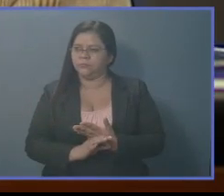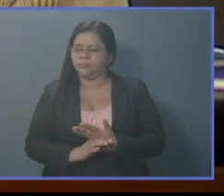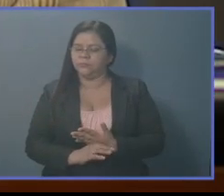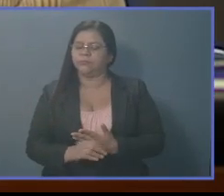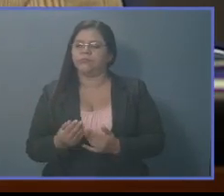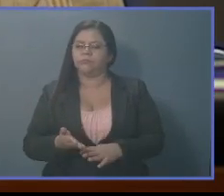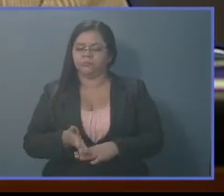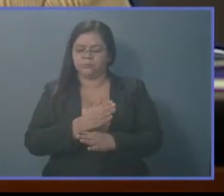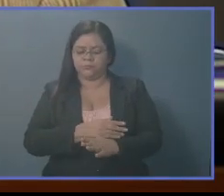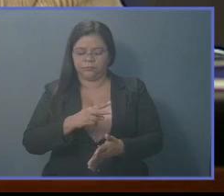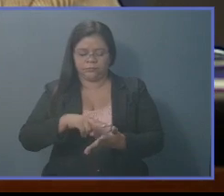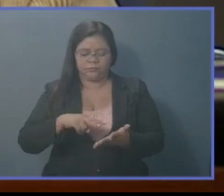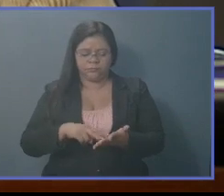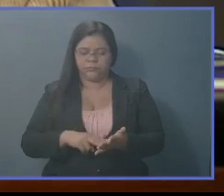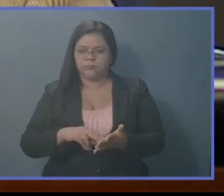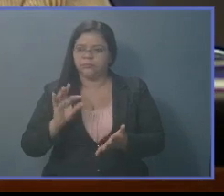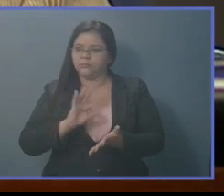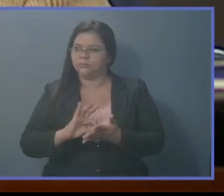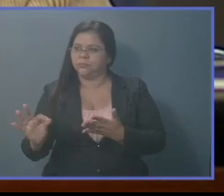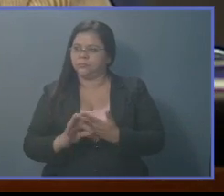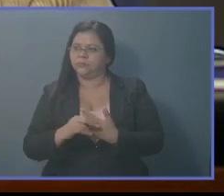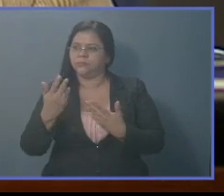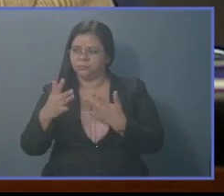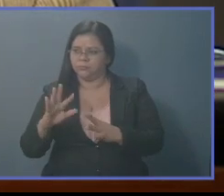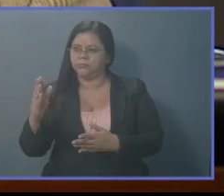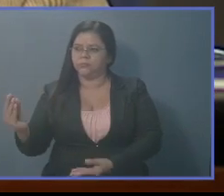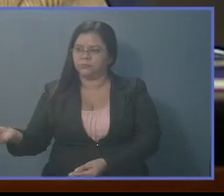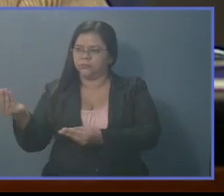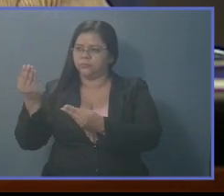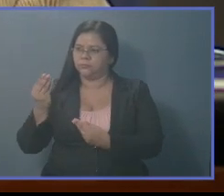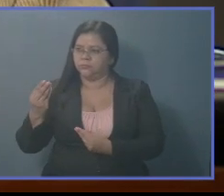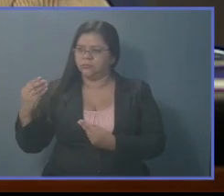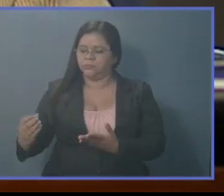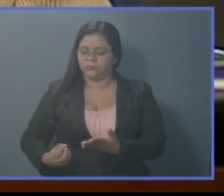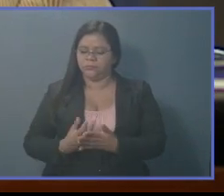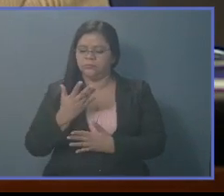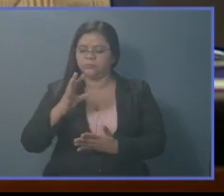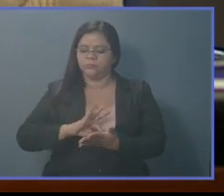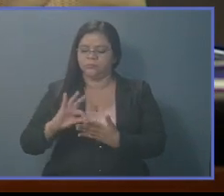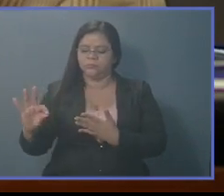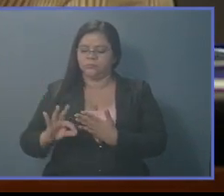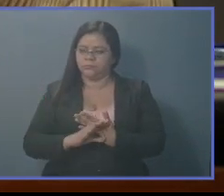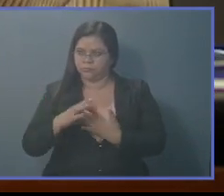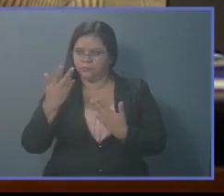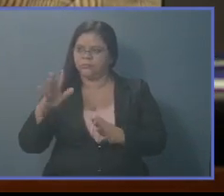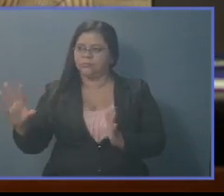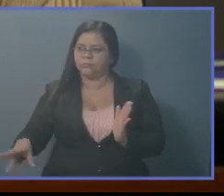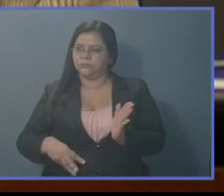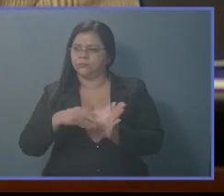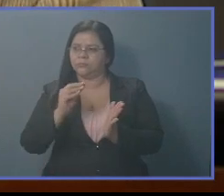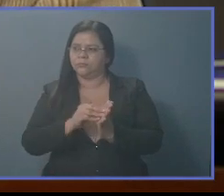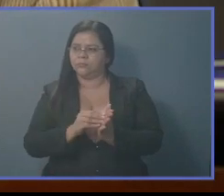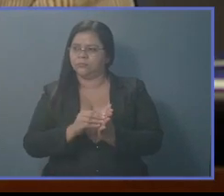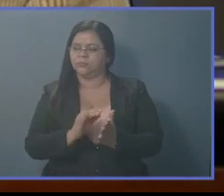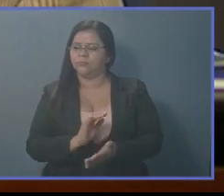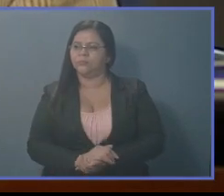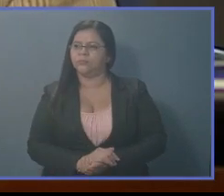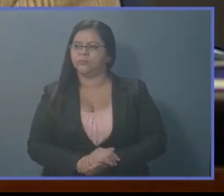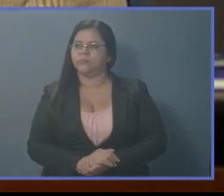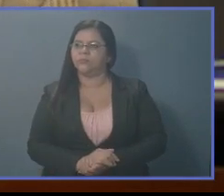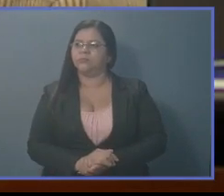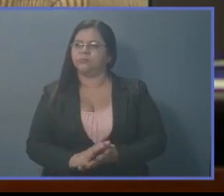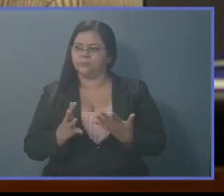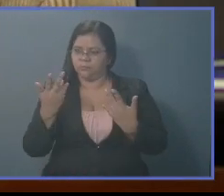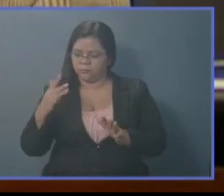estaba leyendo no estaba incluido. Me han traído ahora el proyecto, el cual está allá, en el cual ya